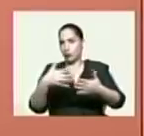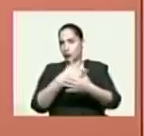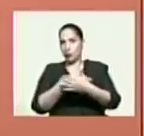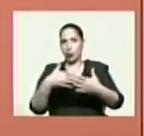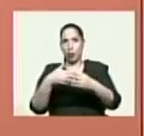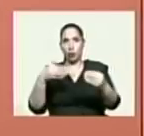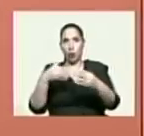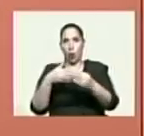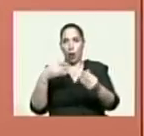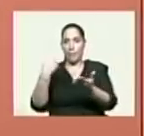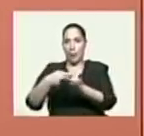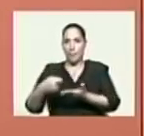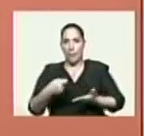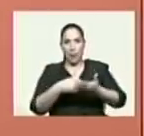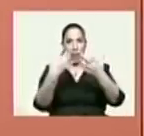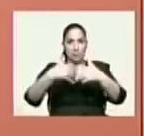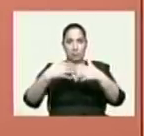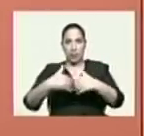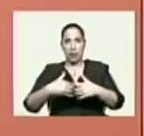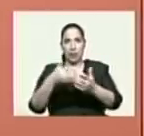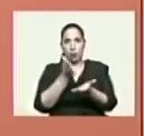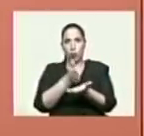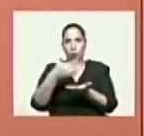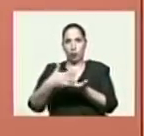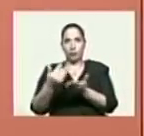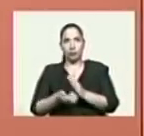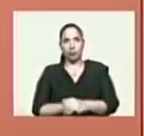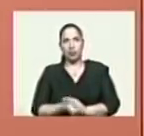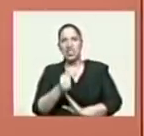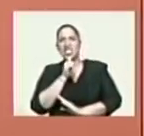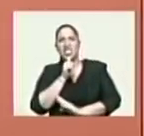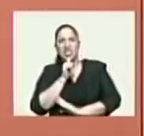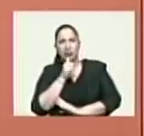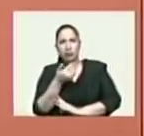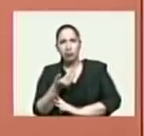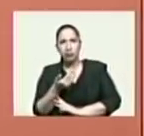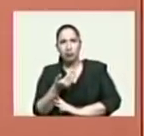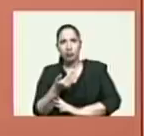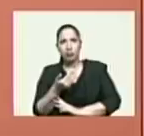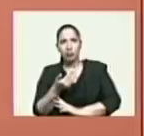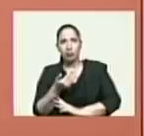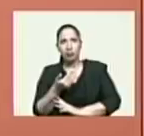que depositaban en esa empresa de tortas. ¿Y quién era